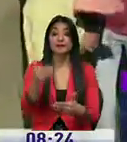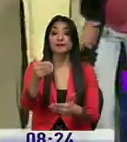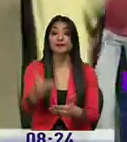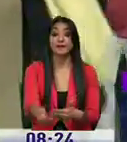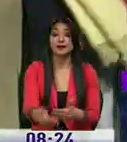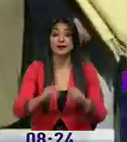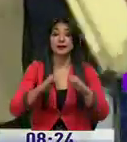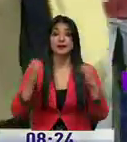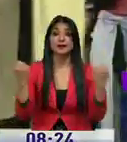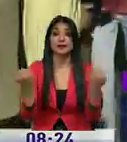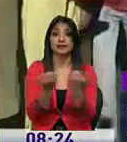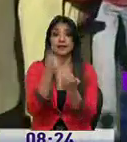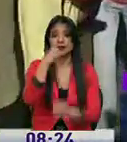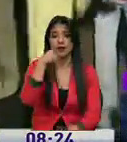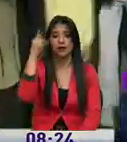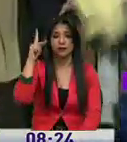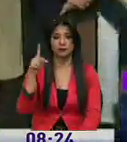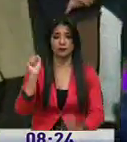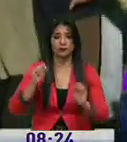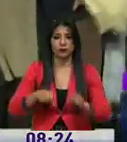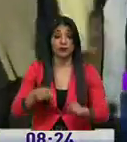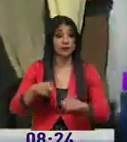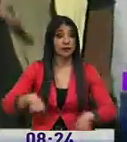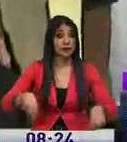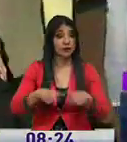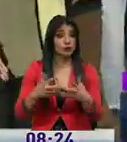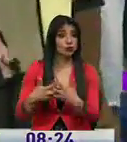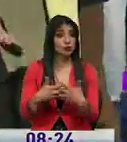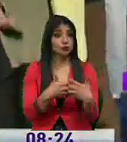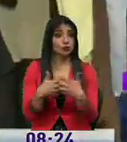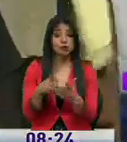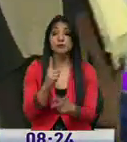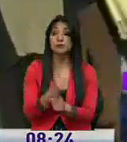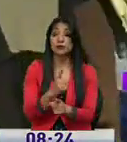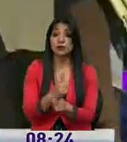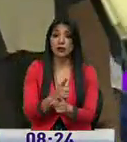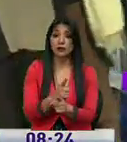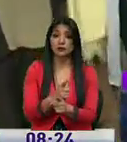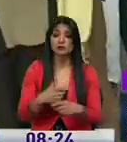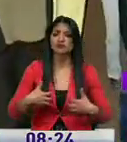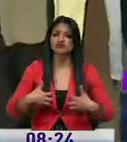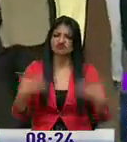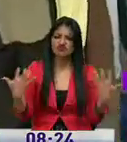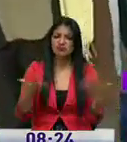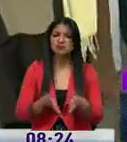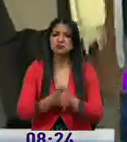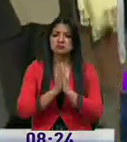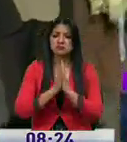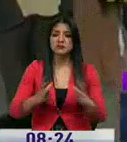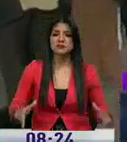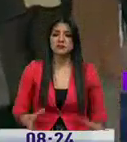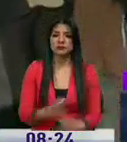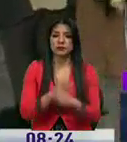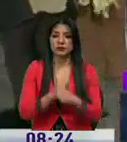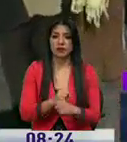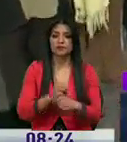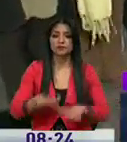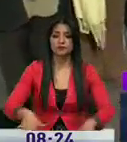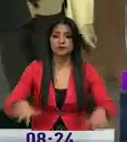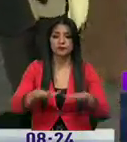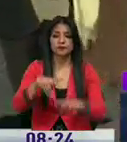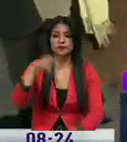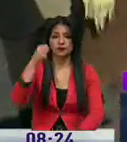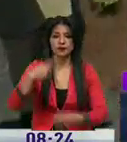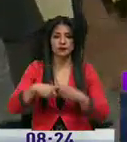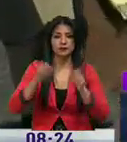del estadio de Carapungo. Ellos están unidos y por eso ellos están exigiendo seguridad para este sector norte